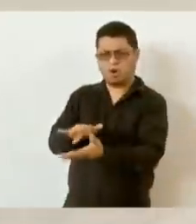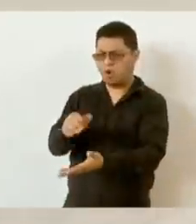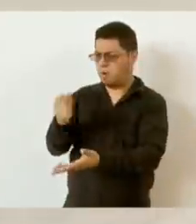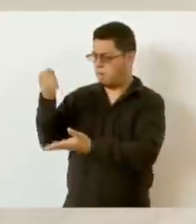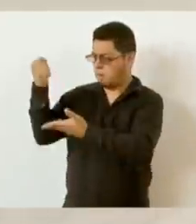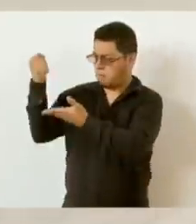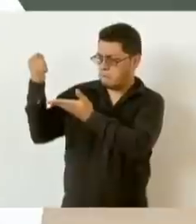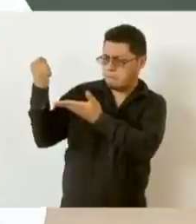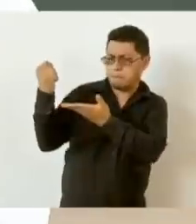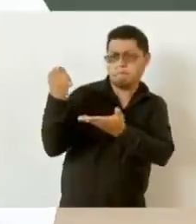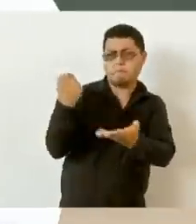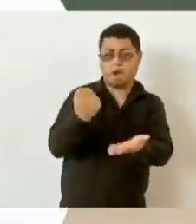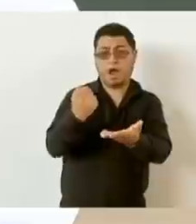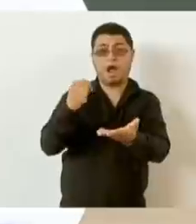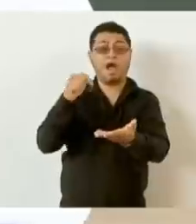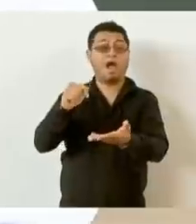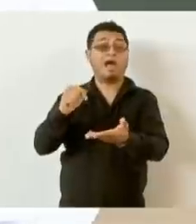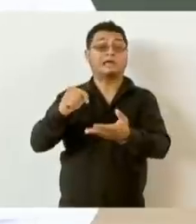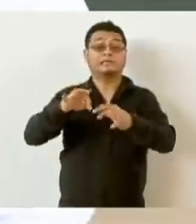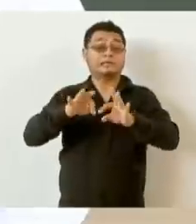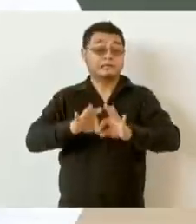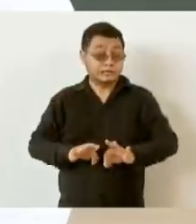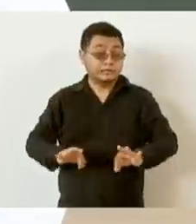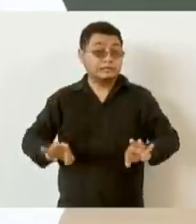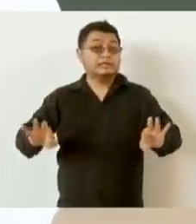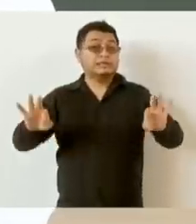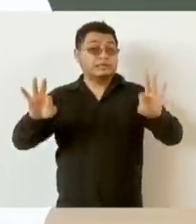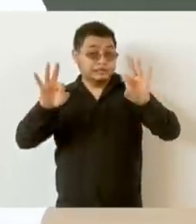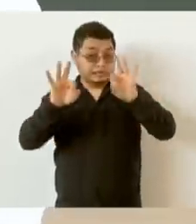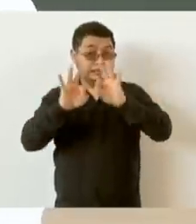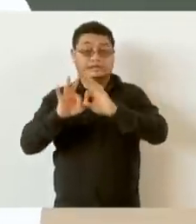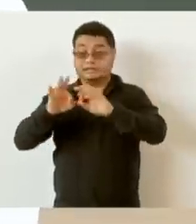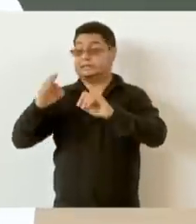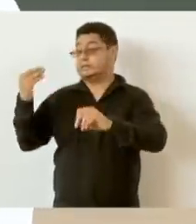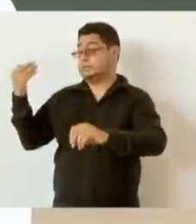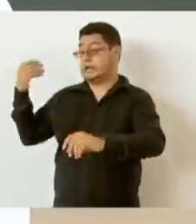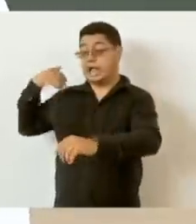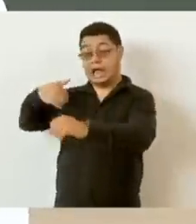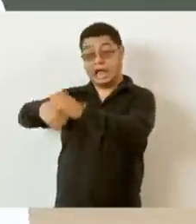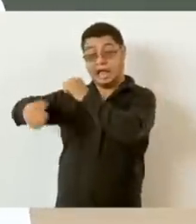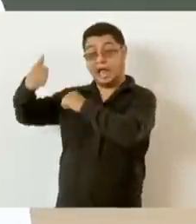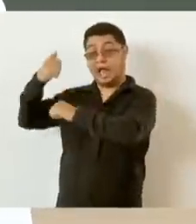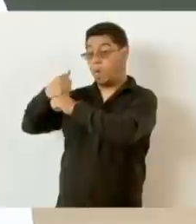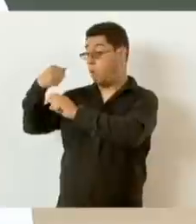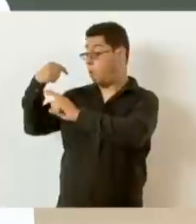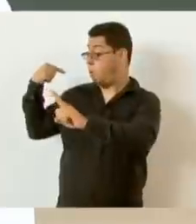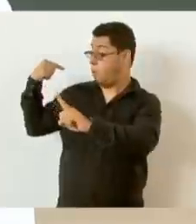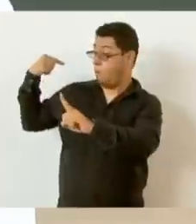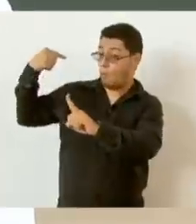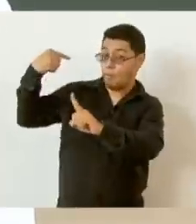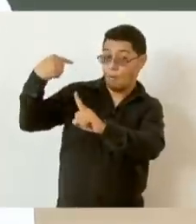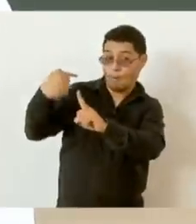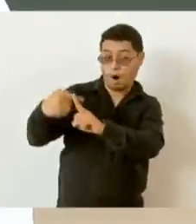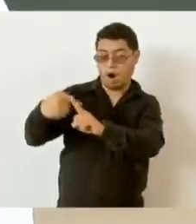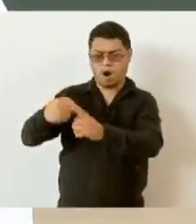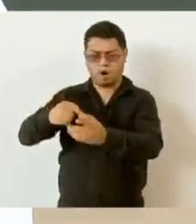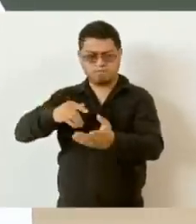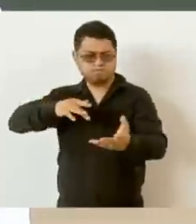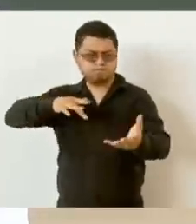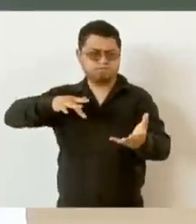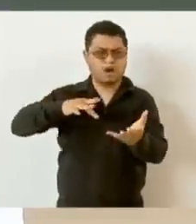más importante en muchas décadas destinada al